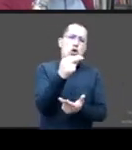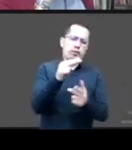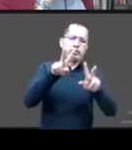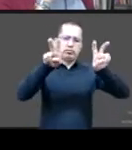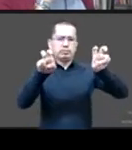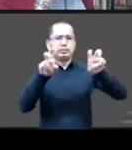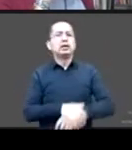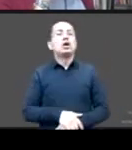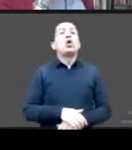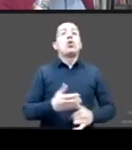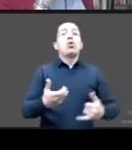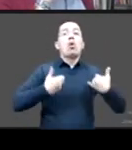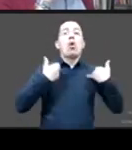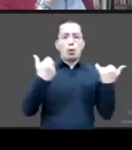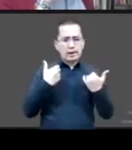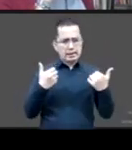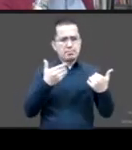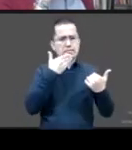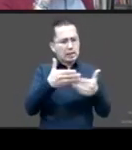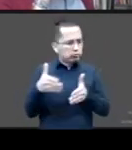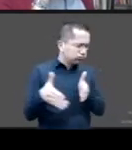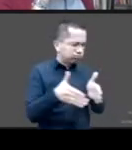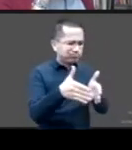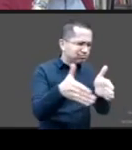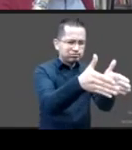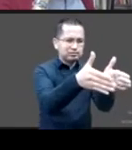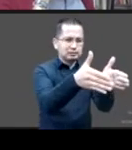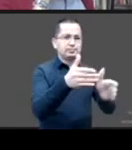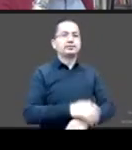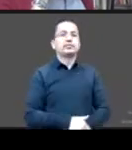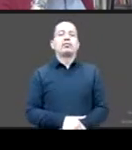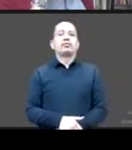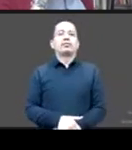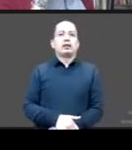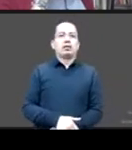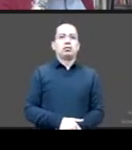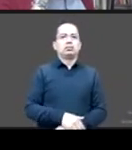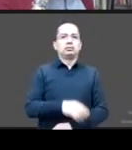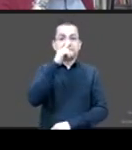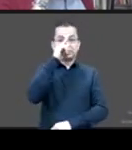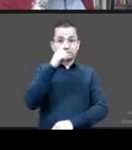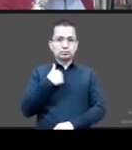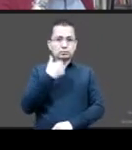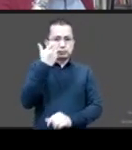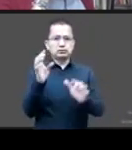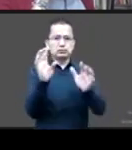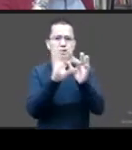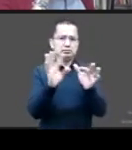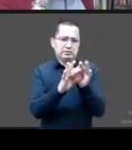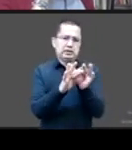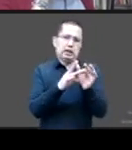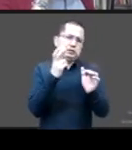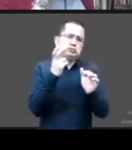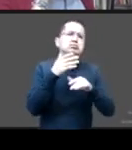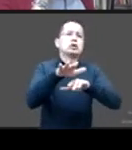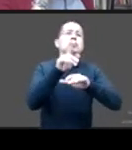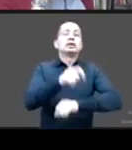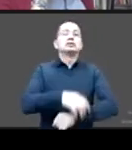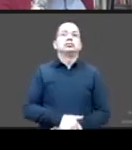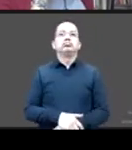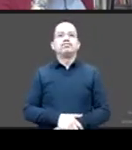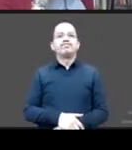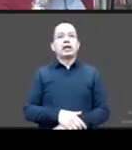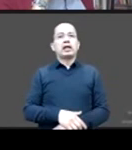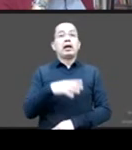conversar desde esta experiencia específica que son unos centros para jóvenes